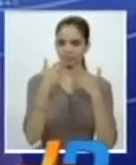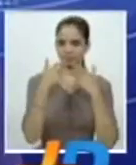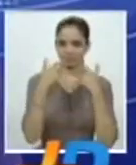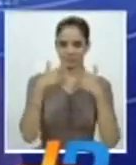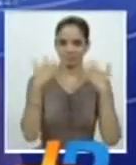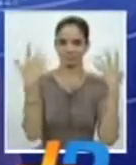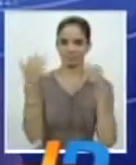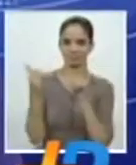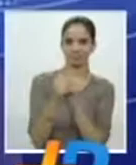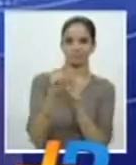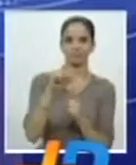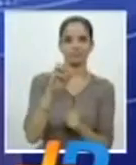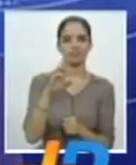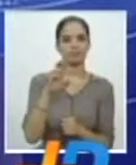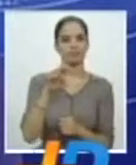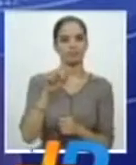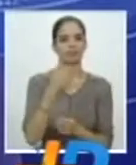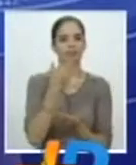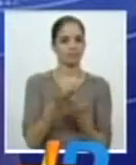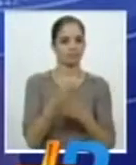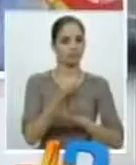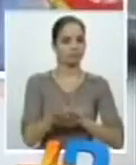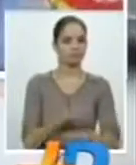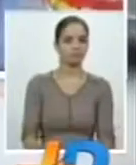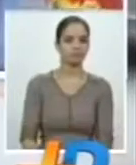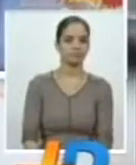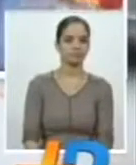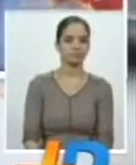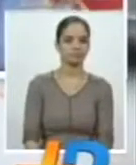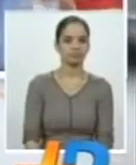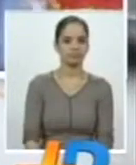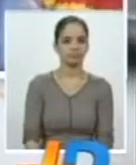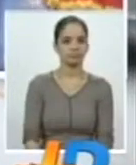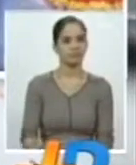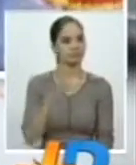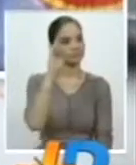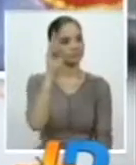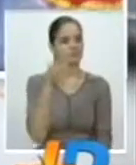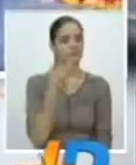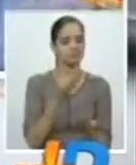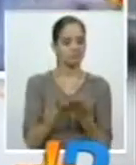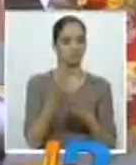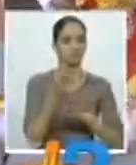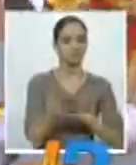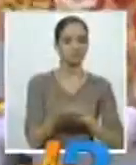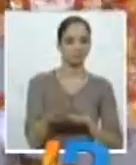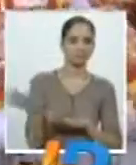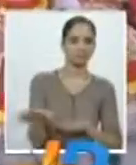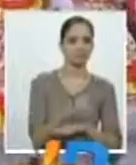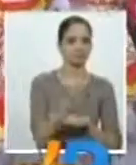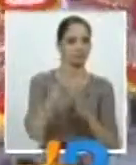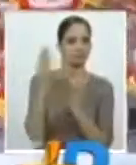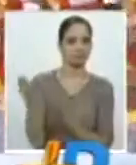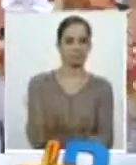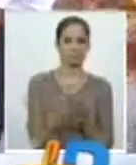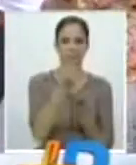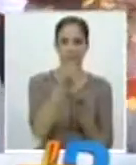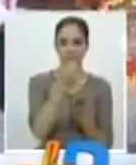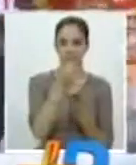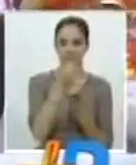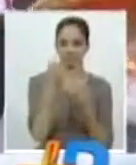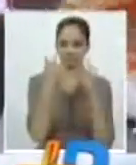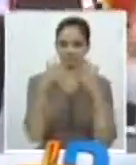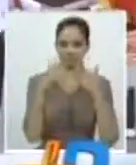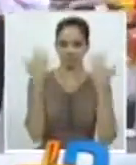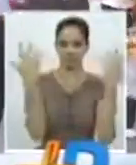con Lorena Balmas. Lorena, buenas tardes. Hola María Fernanda y muy buenas tardes para todos. Bienvenidos a las noticias del